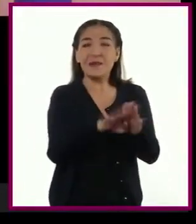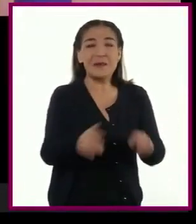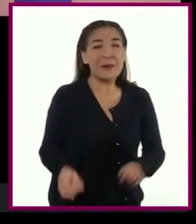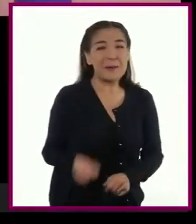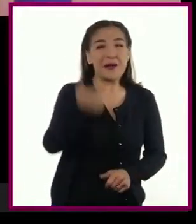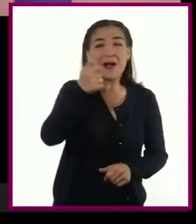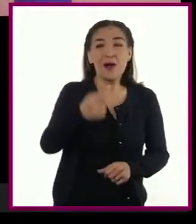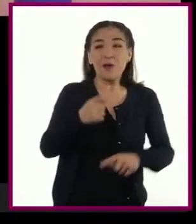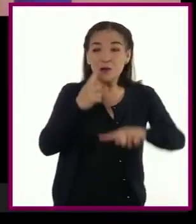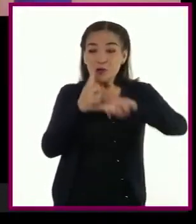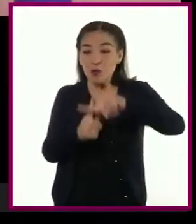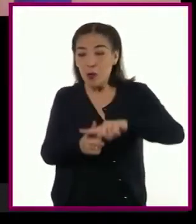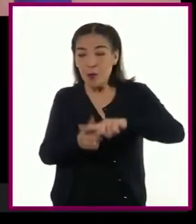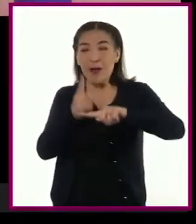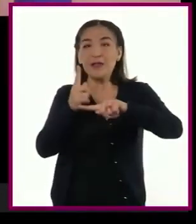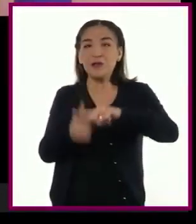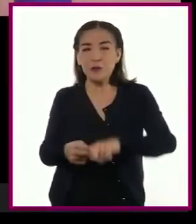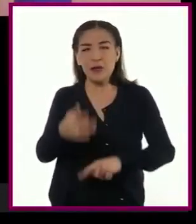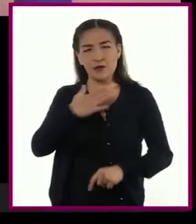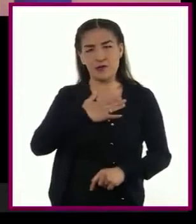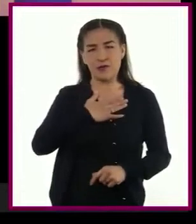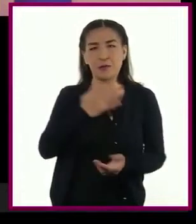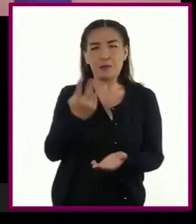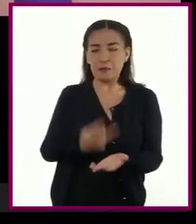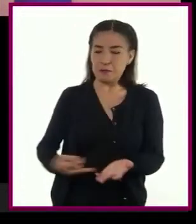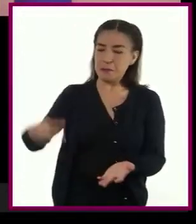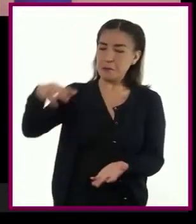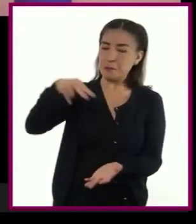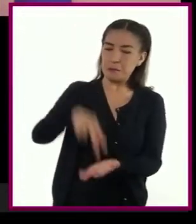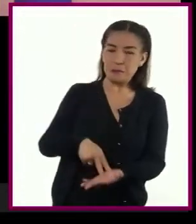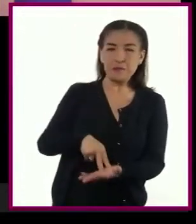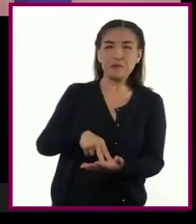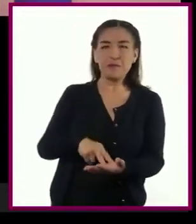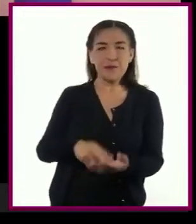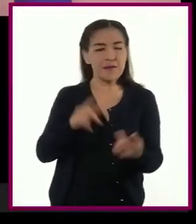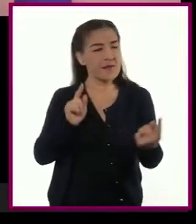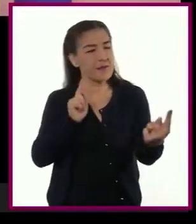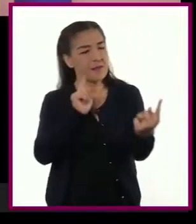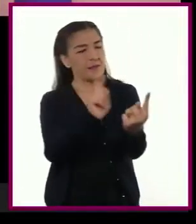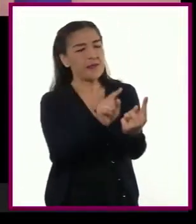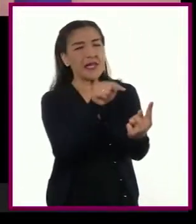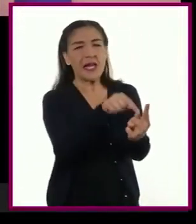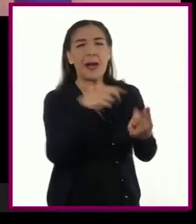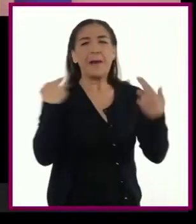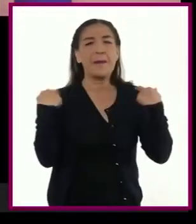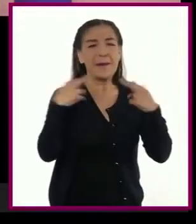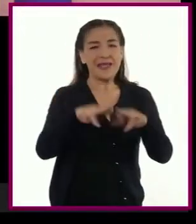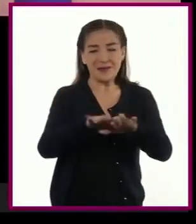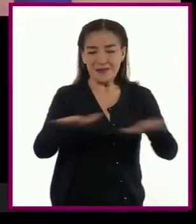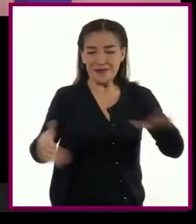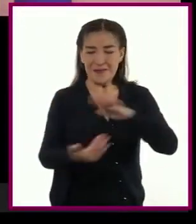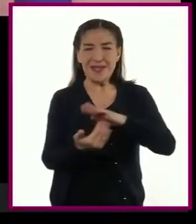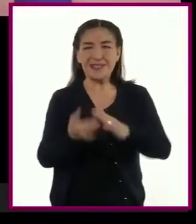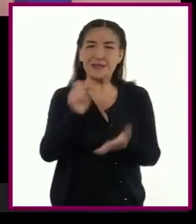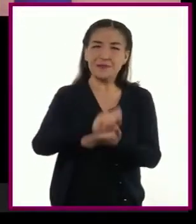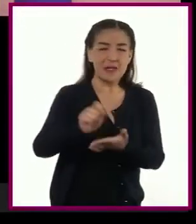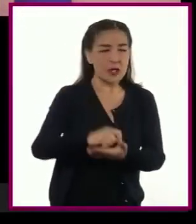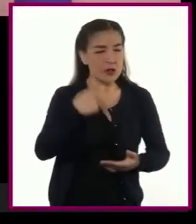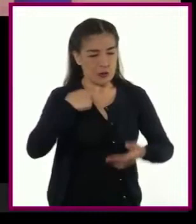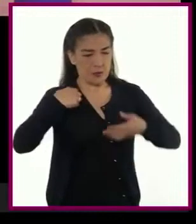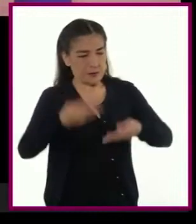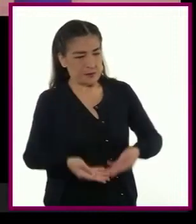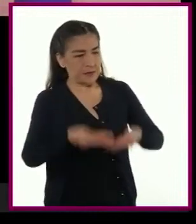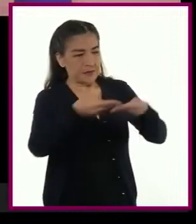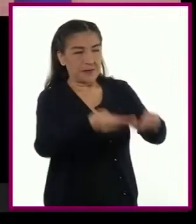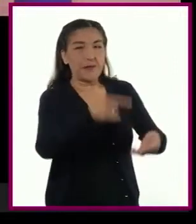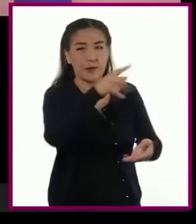primeras sumas, me levanté. Fui al escritorio del profesor y le entregué mi pizarra para